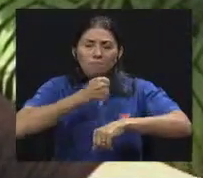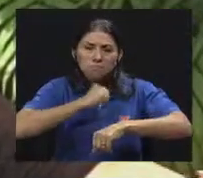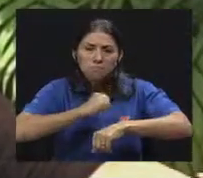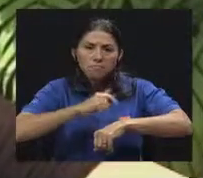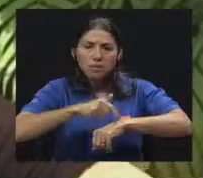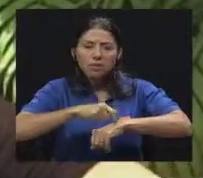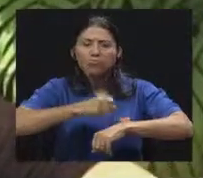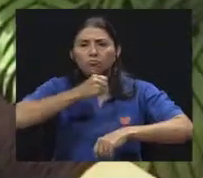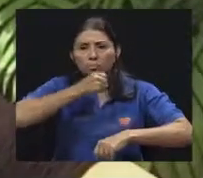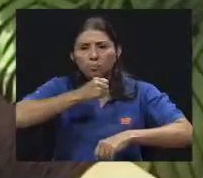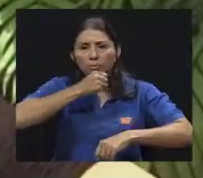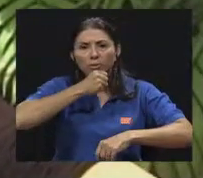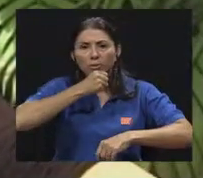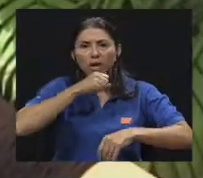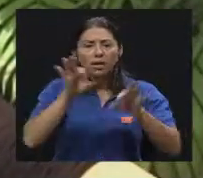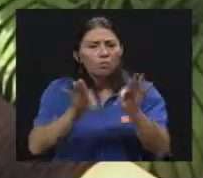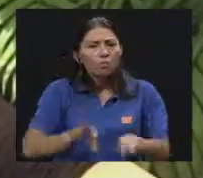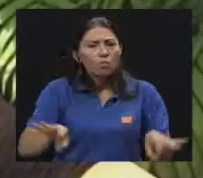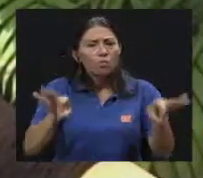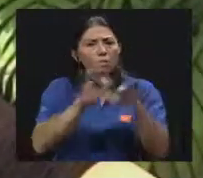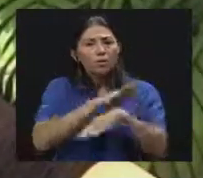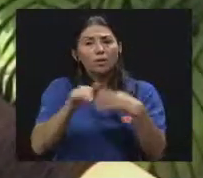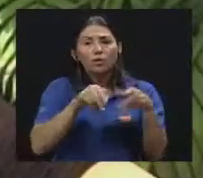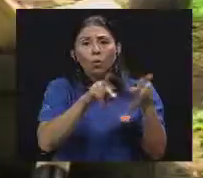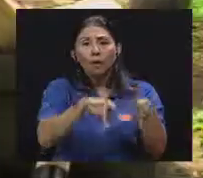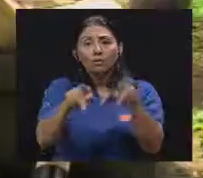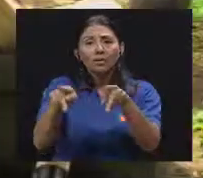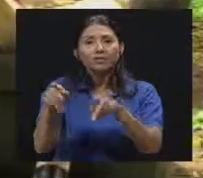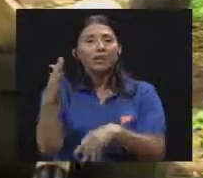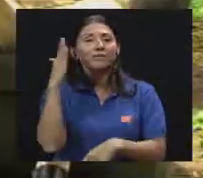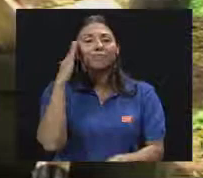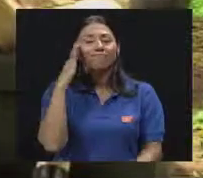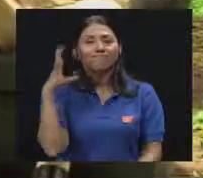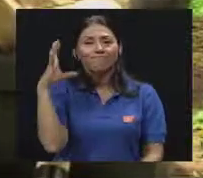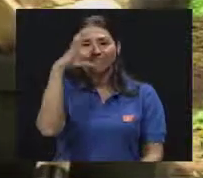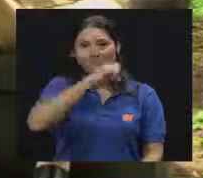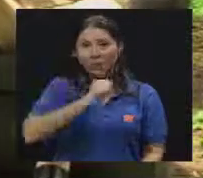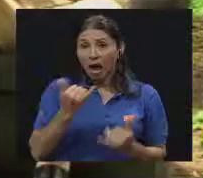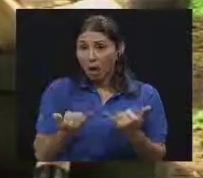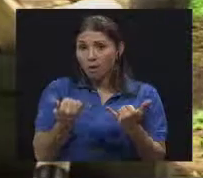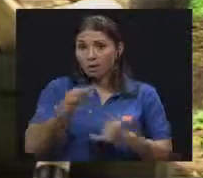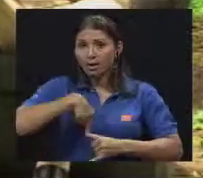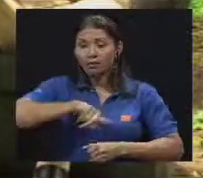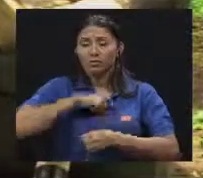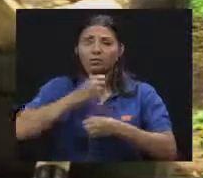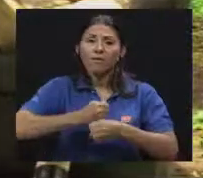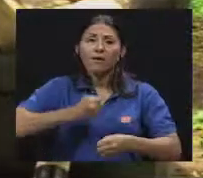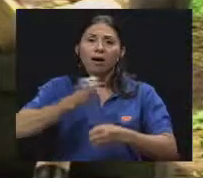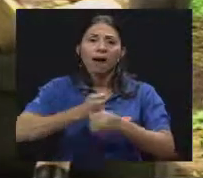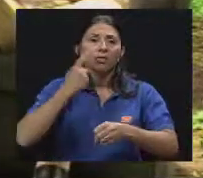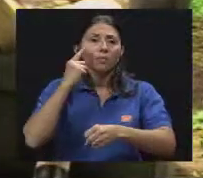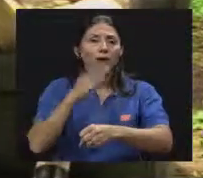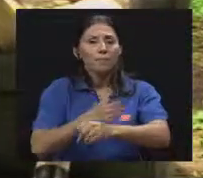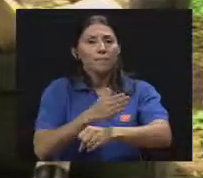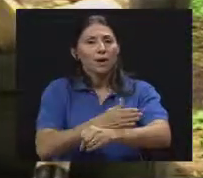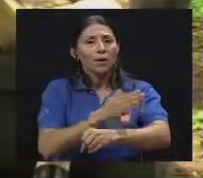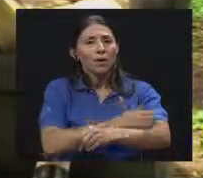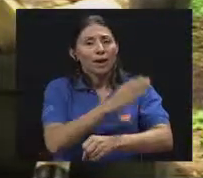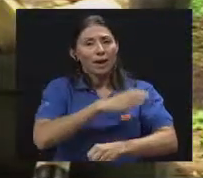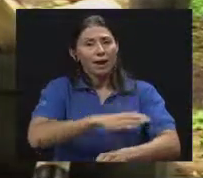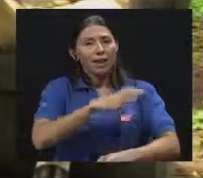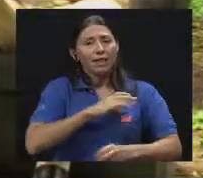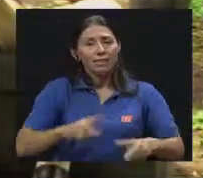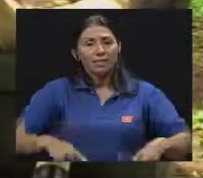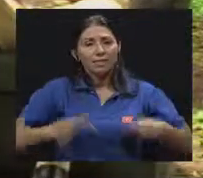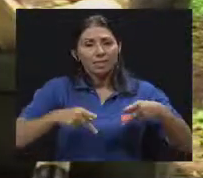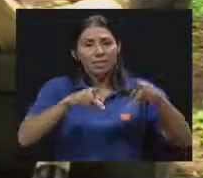nivel de toda la sociedad vayamos tomando conciencia, ¿verdad? Porque, bueno, ahorita estamos trabajando en pro de mejorar la